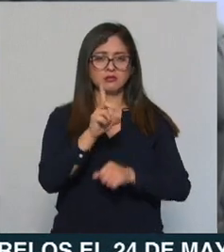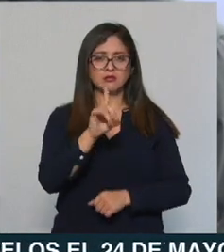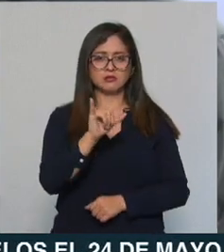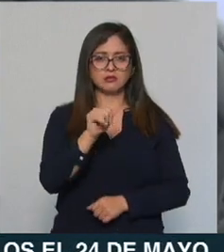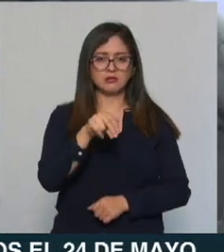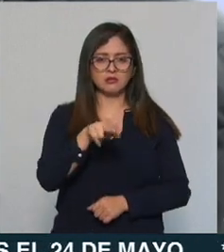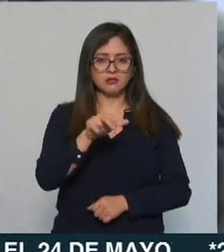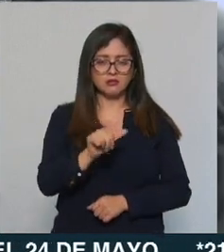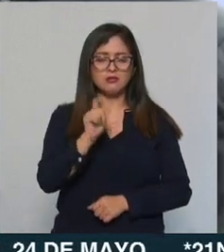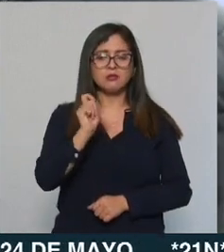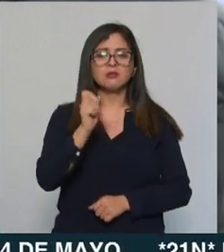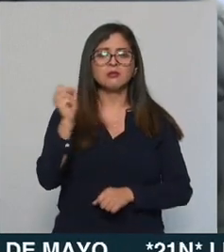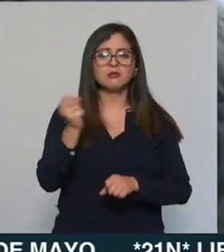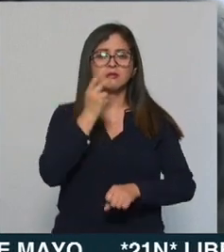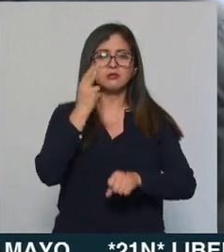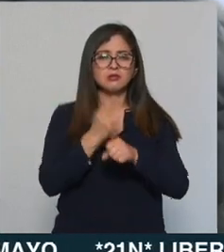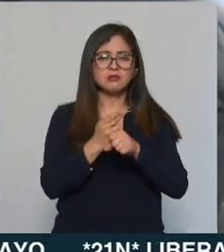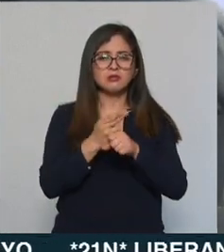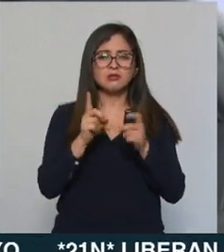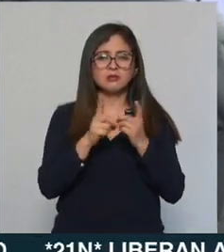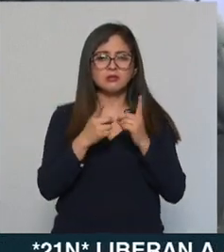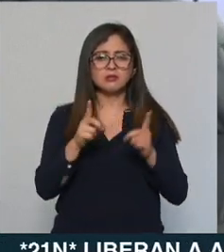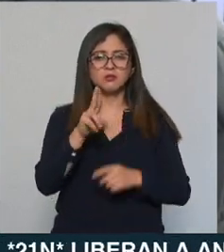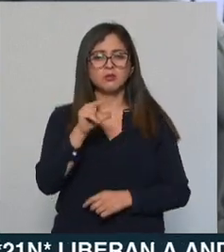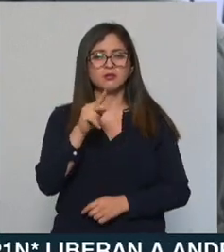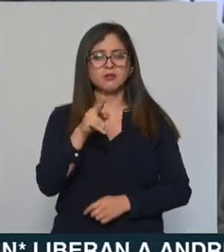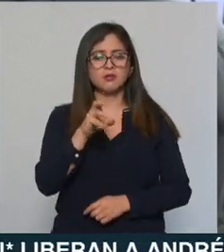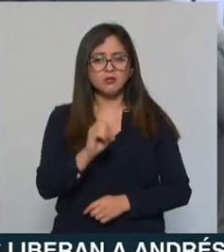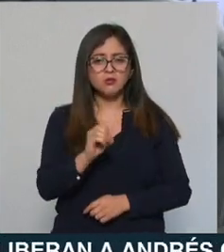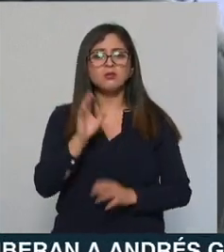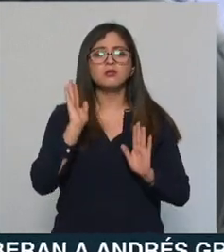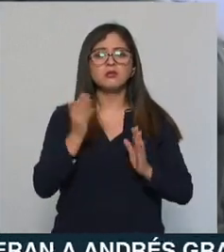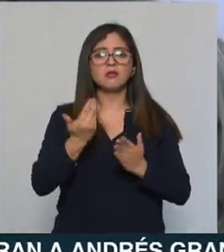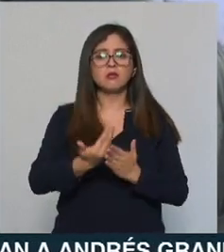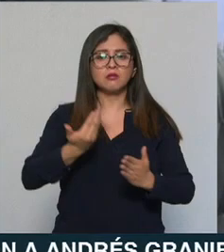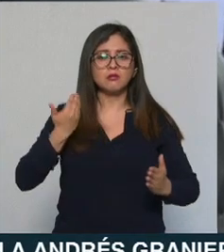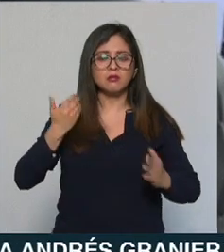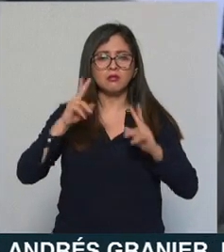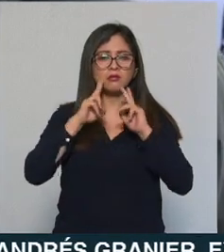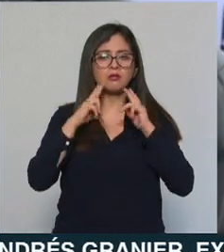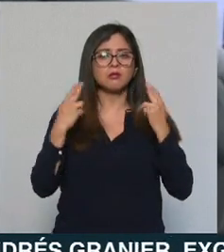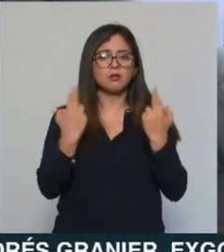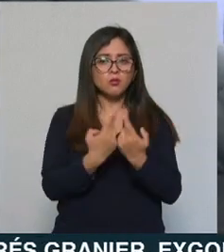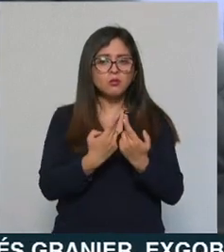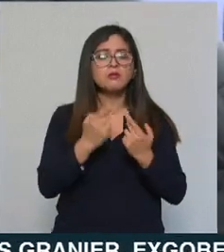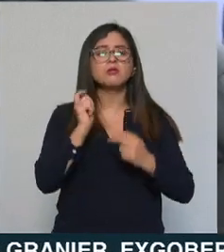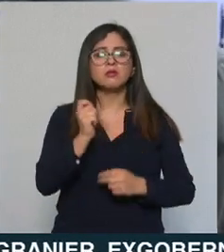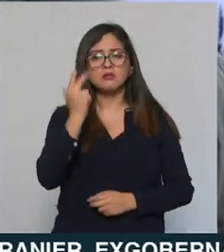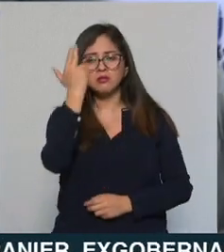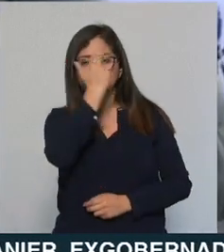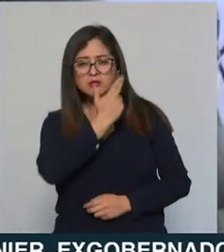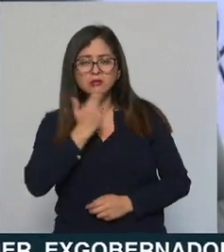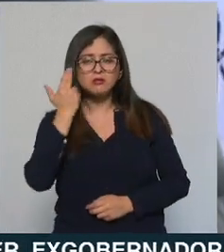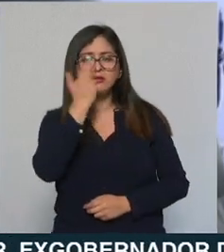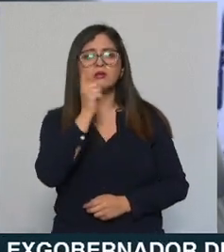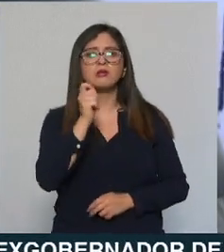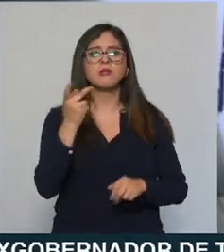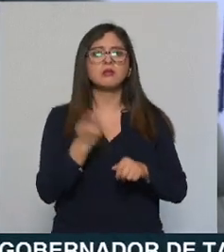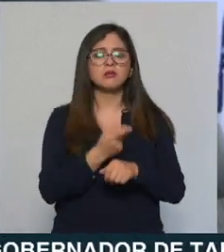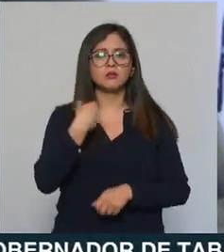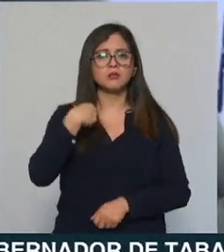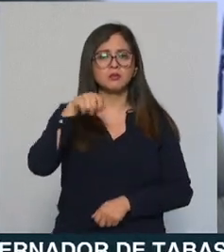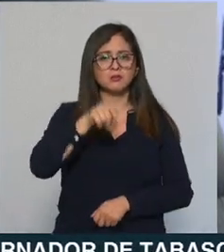la secretaria de Desarrollo Urbano. Nos hemos reunido con ella, se ha analizado el problema de este lugar.